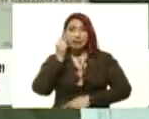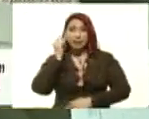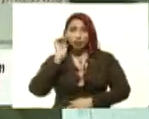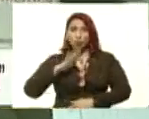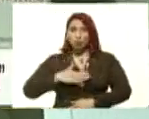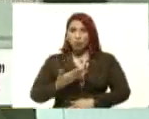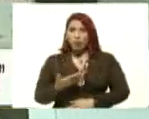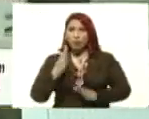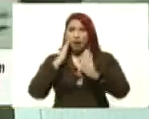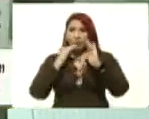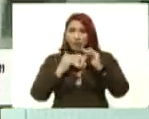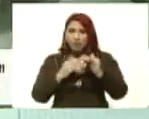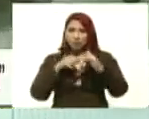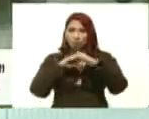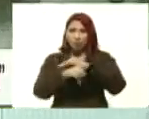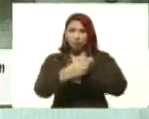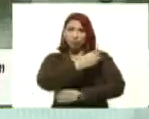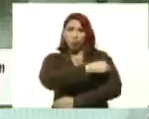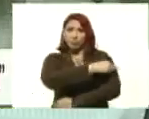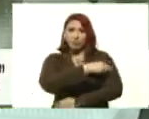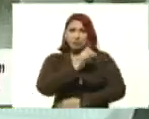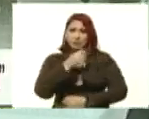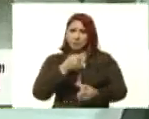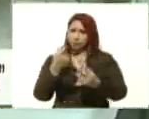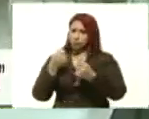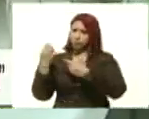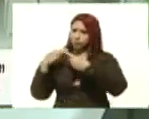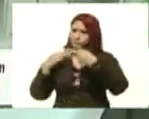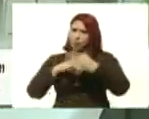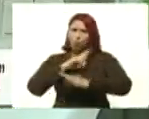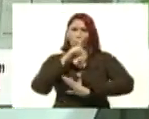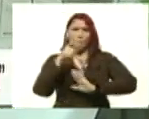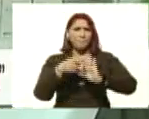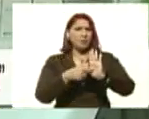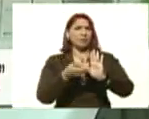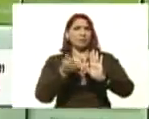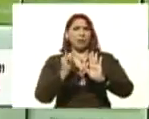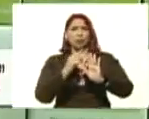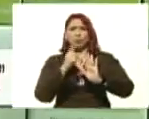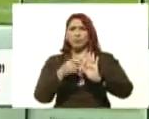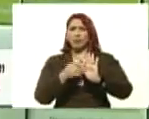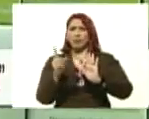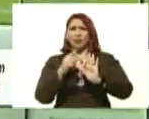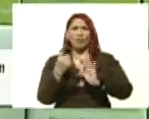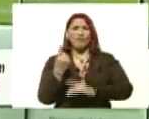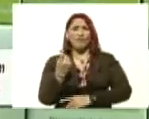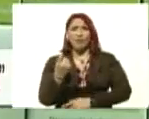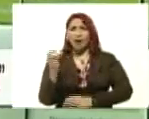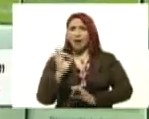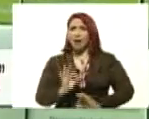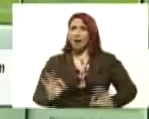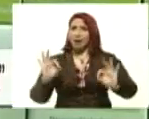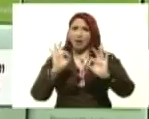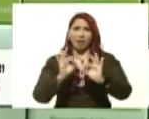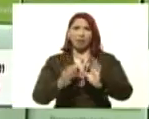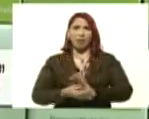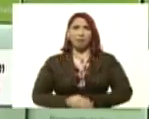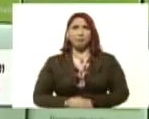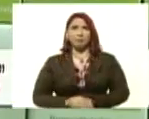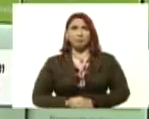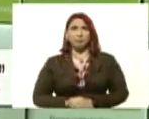puedan ser atendidos aquí. La dotación está completa, presidente, no falta absolutamente nada.